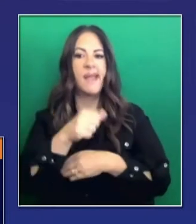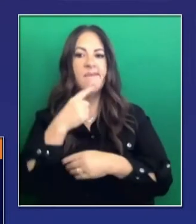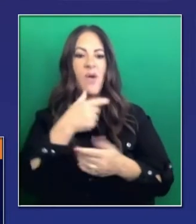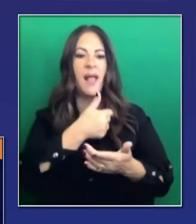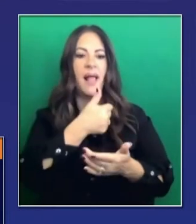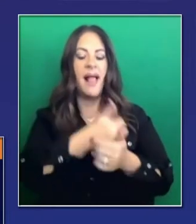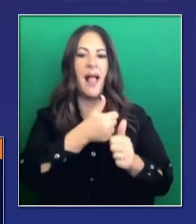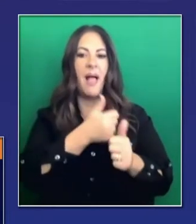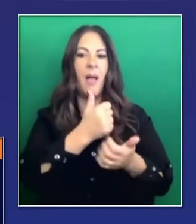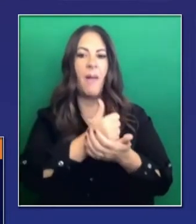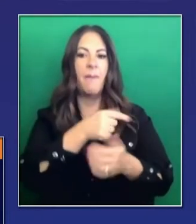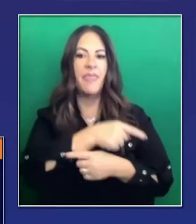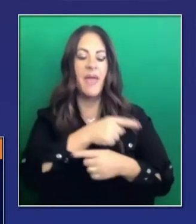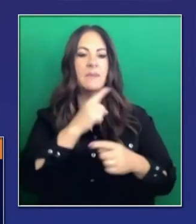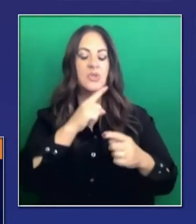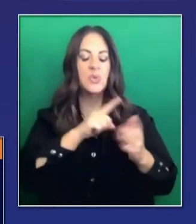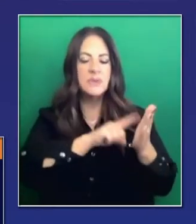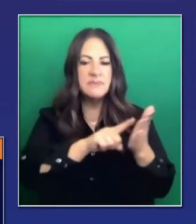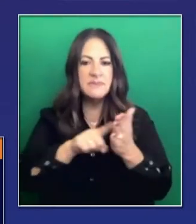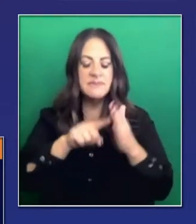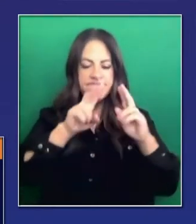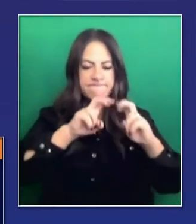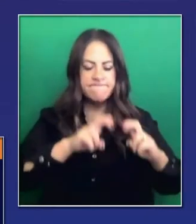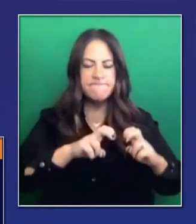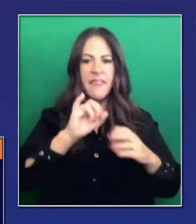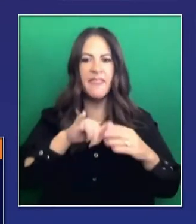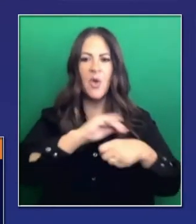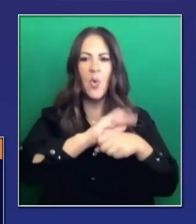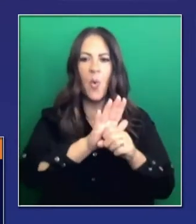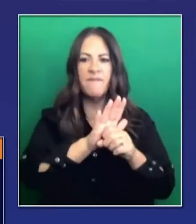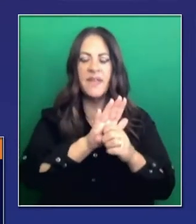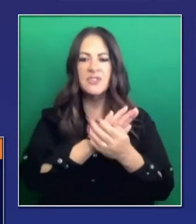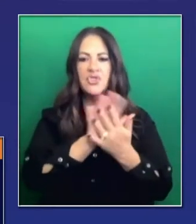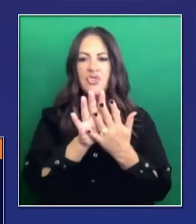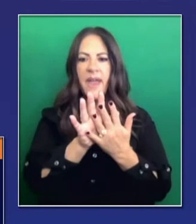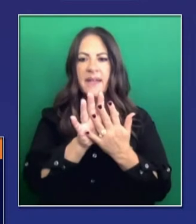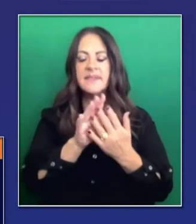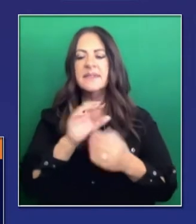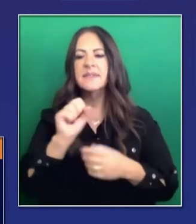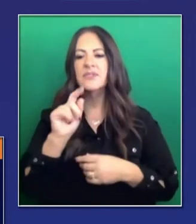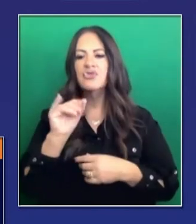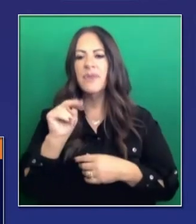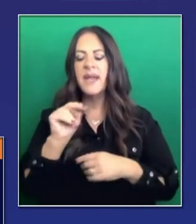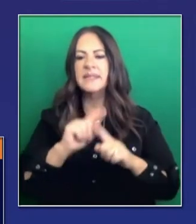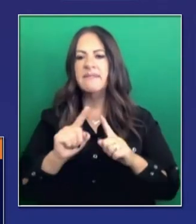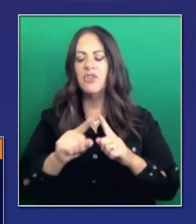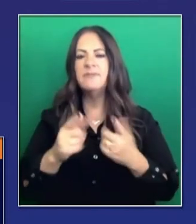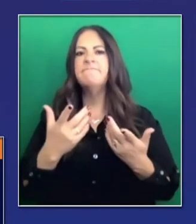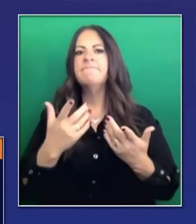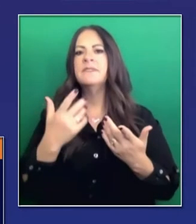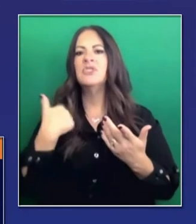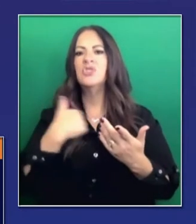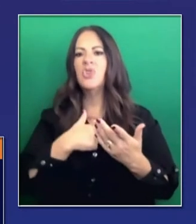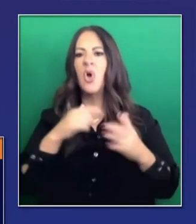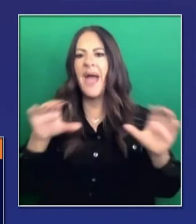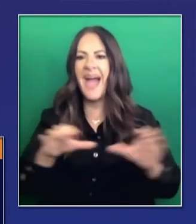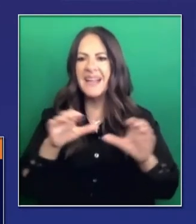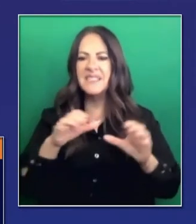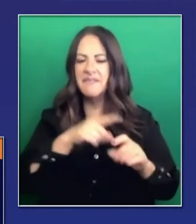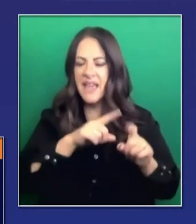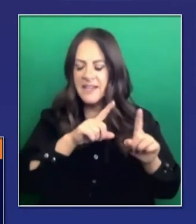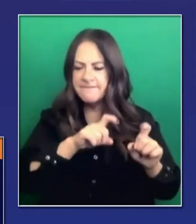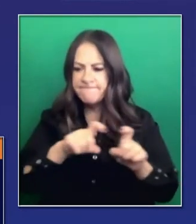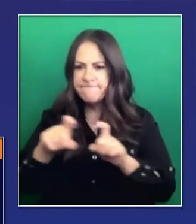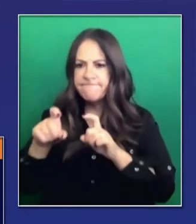tener estas sociedades y estamos trabajando activamente en adquisición de pruebas. Y